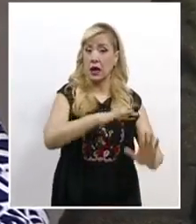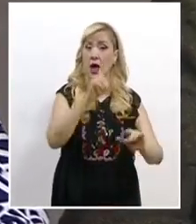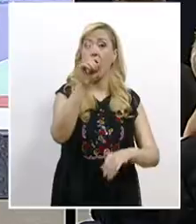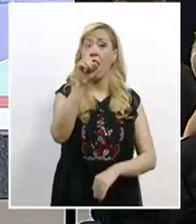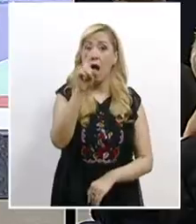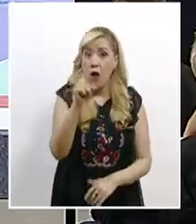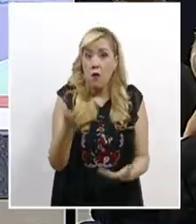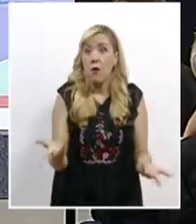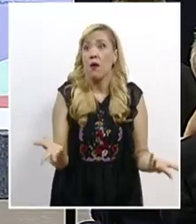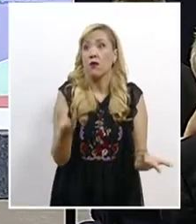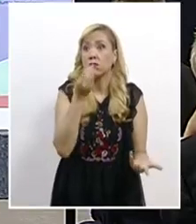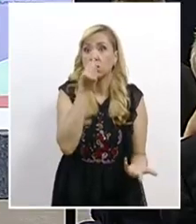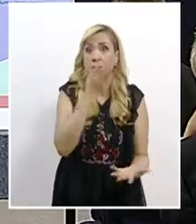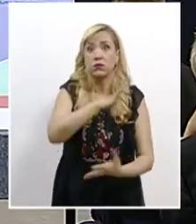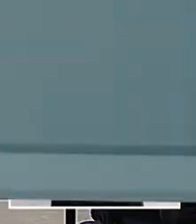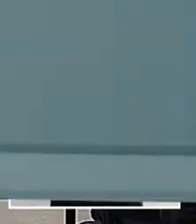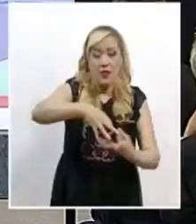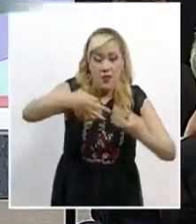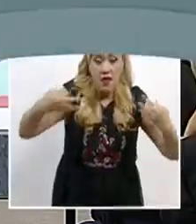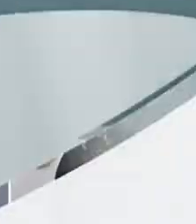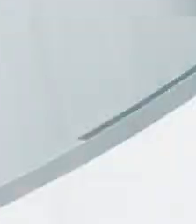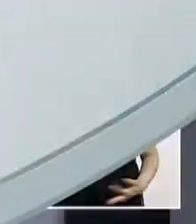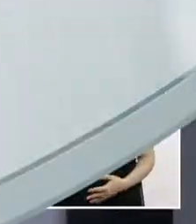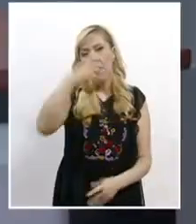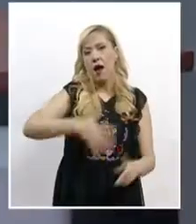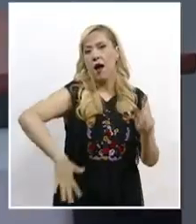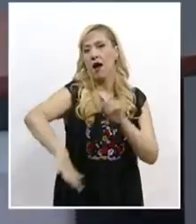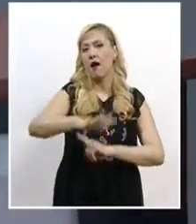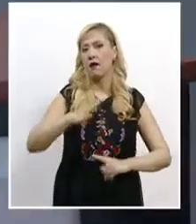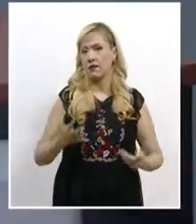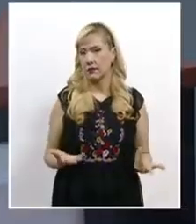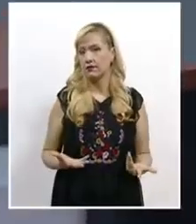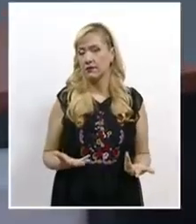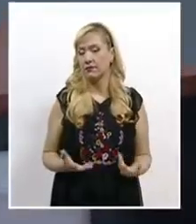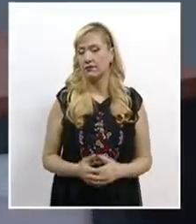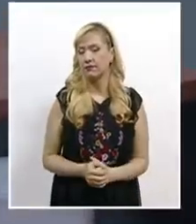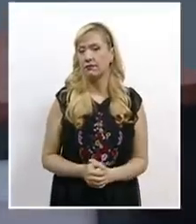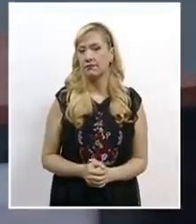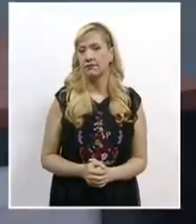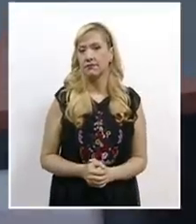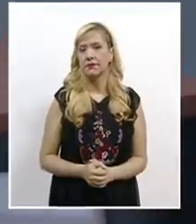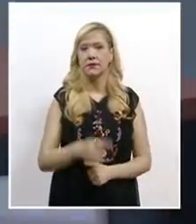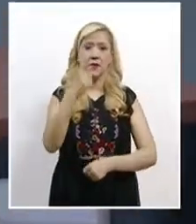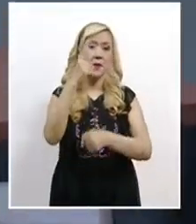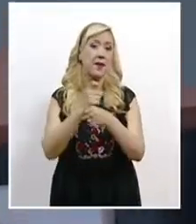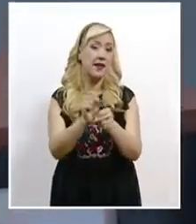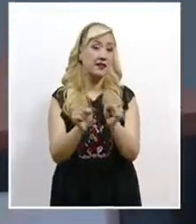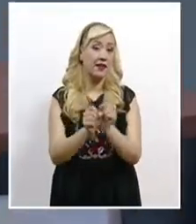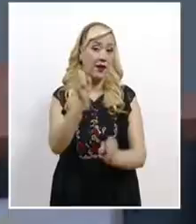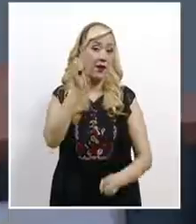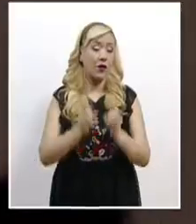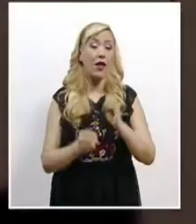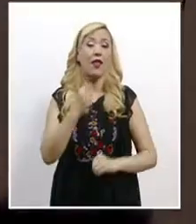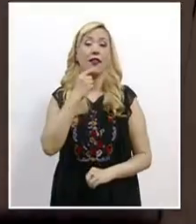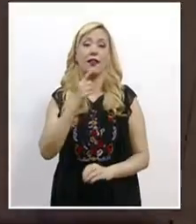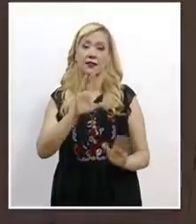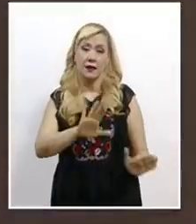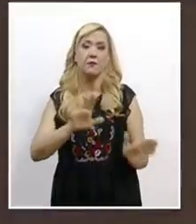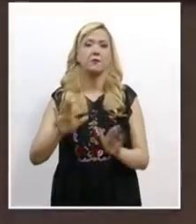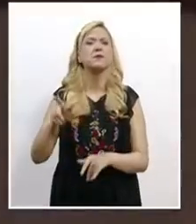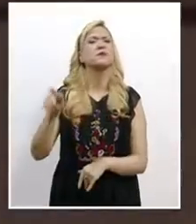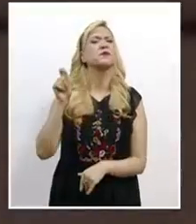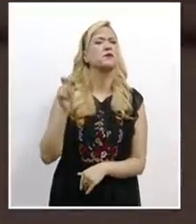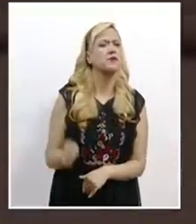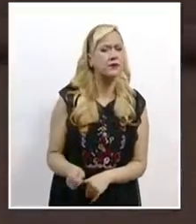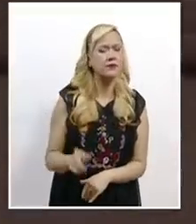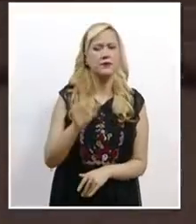y al medio ambiente. Por su parte, la primera sala de la Corte determinó que el interés legítimo